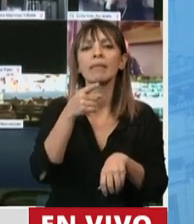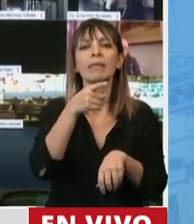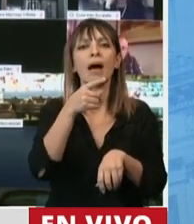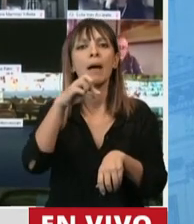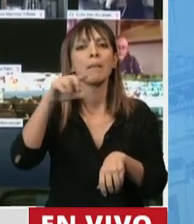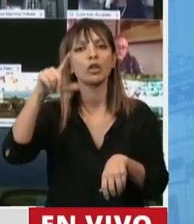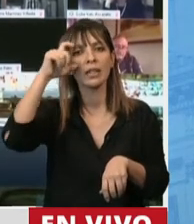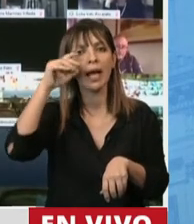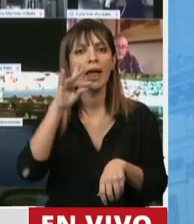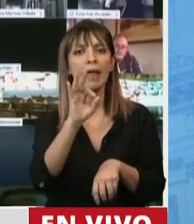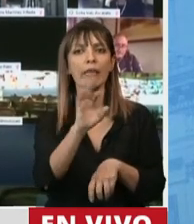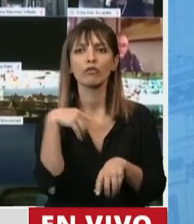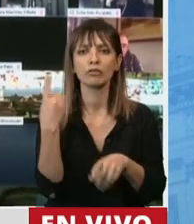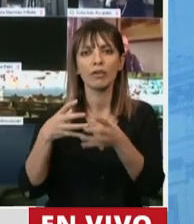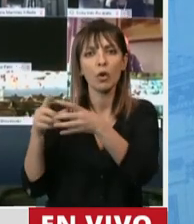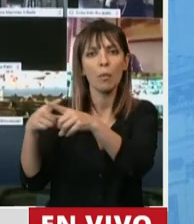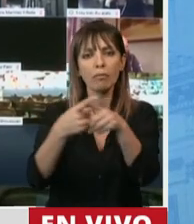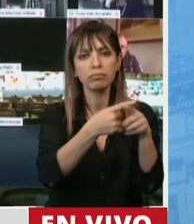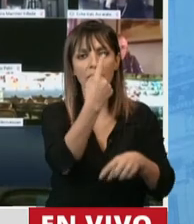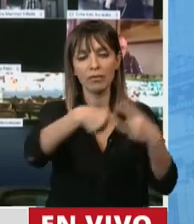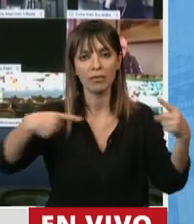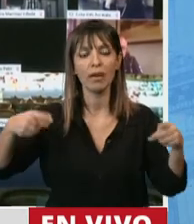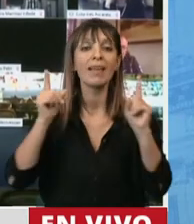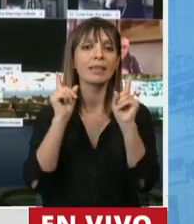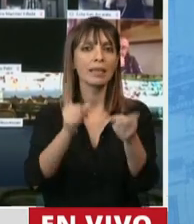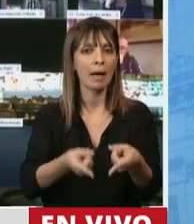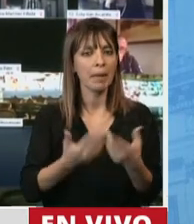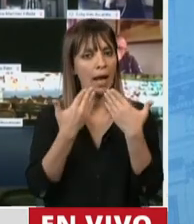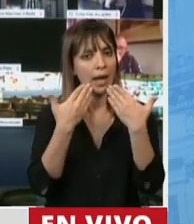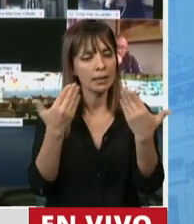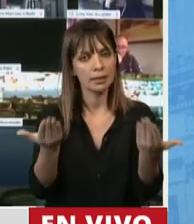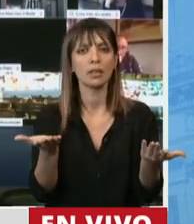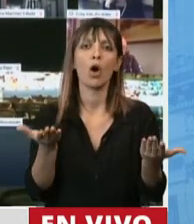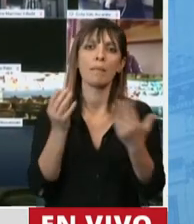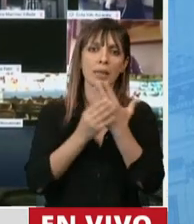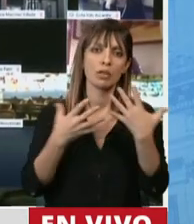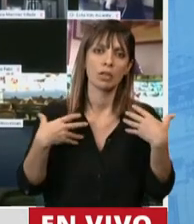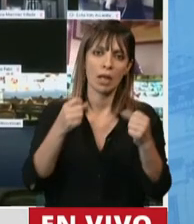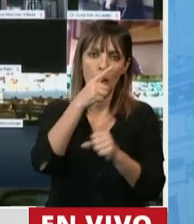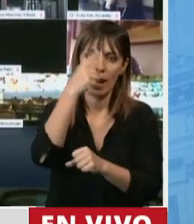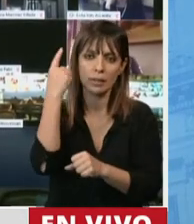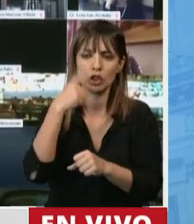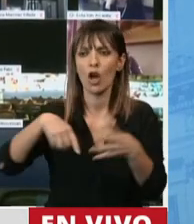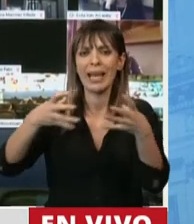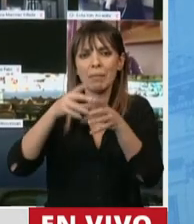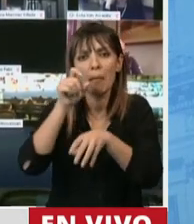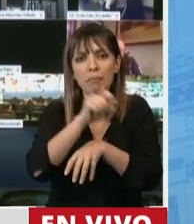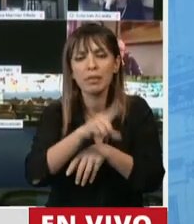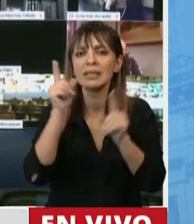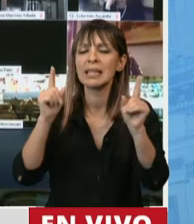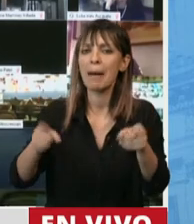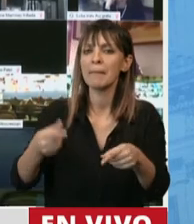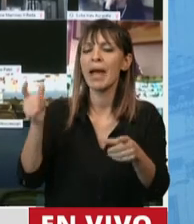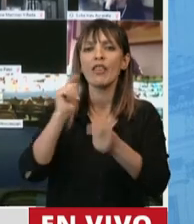de todos los bloques que han trabajado en esto. Y también agradecer al ministro de Salud de la Nación, Ginés González García, a su equipo, a la gente de la Dirección